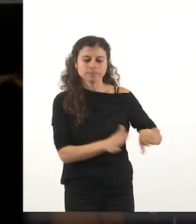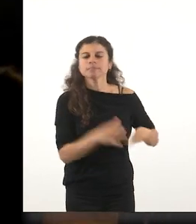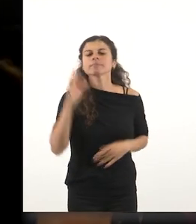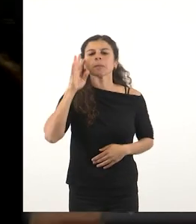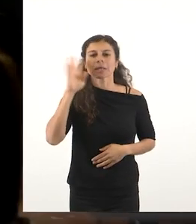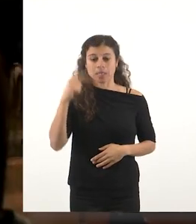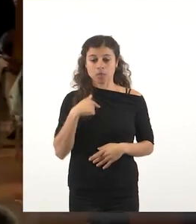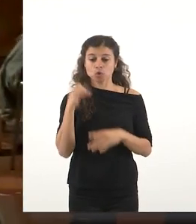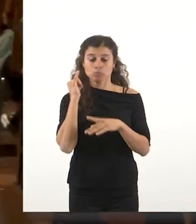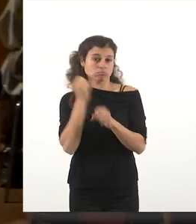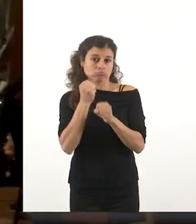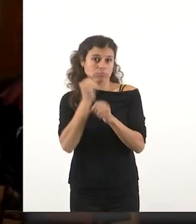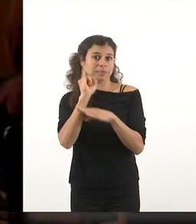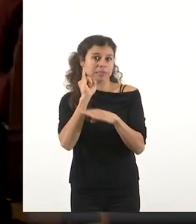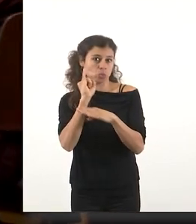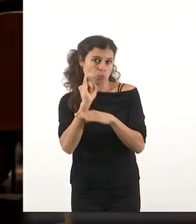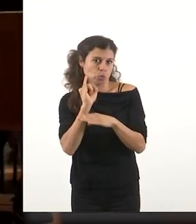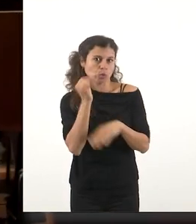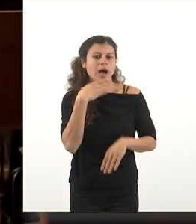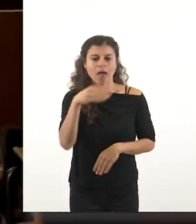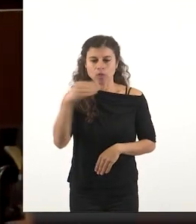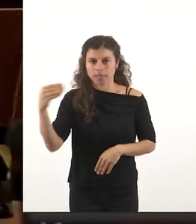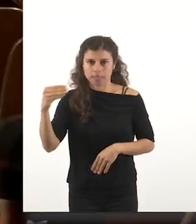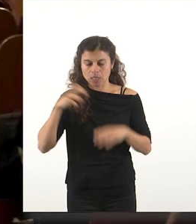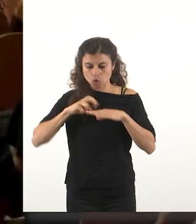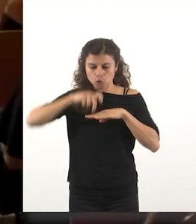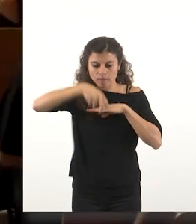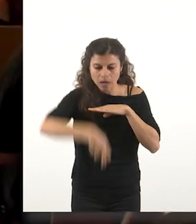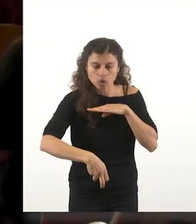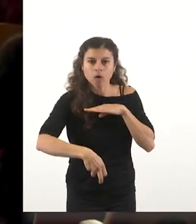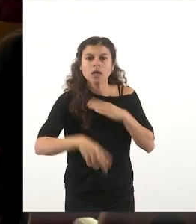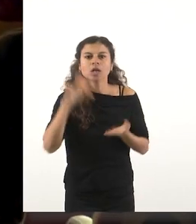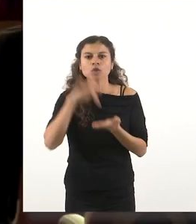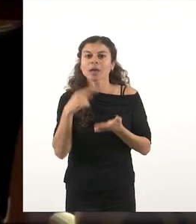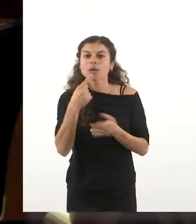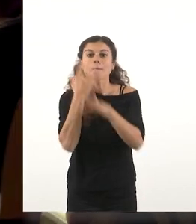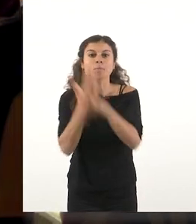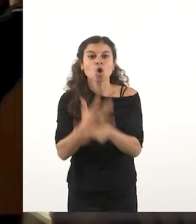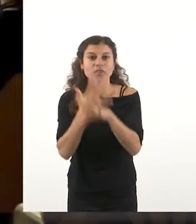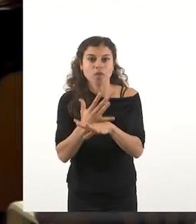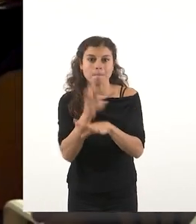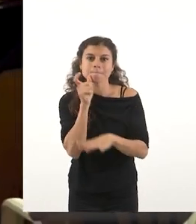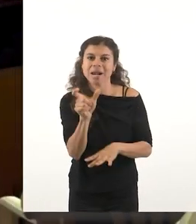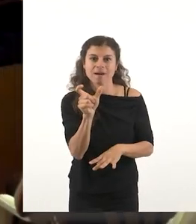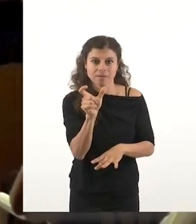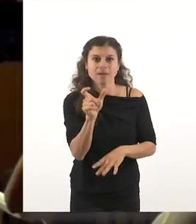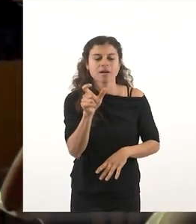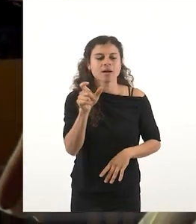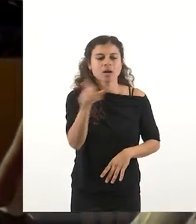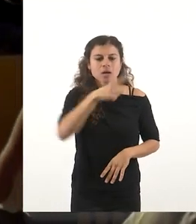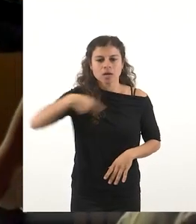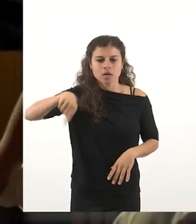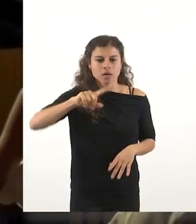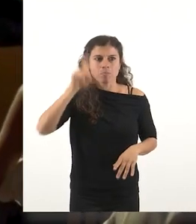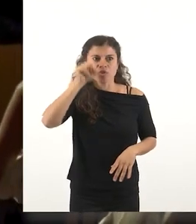bajo. Y cuando digo violación, todos los profes hacen... como diciendo, hostia, esta tía con la boca que tiene, encima